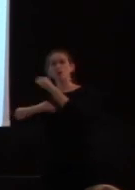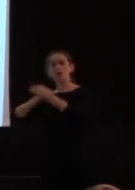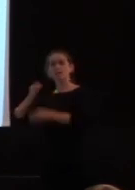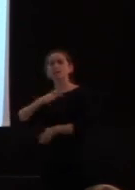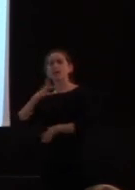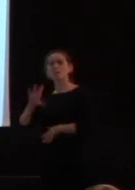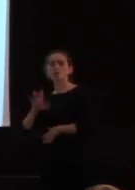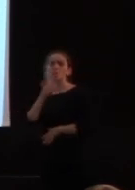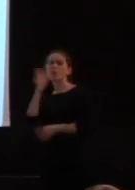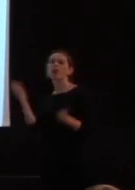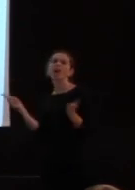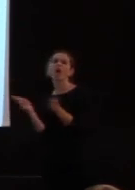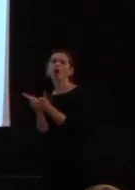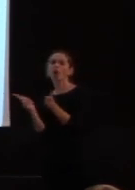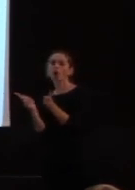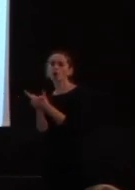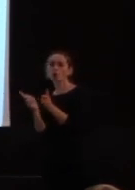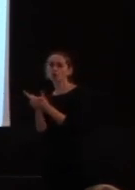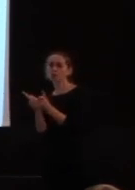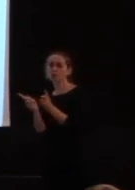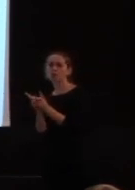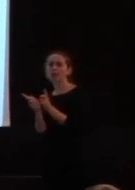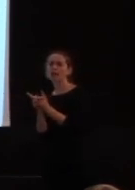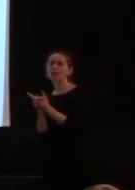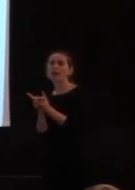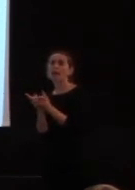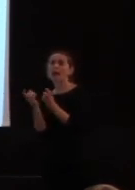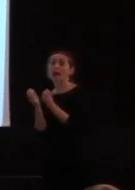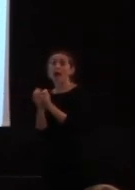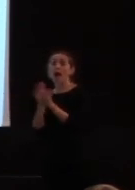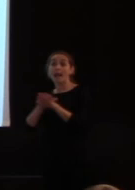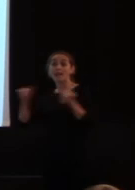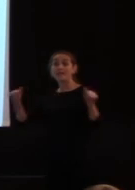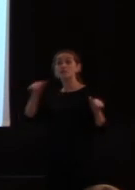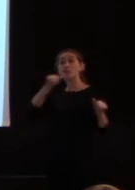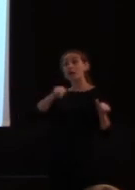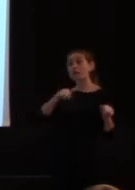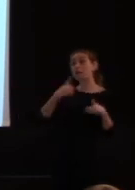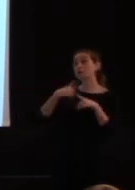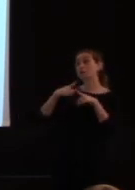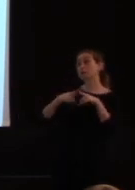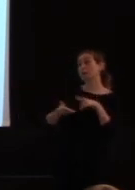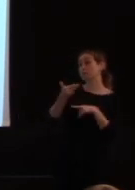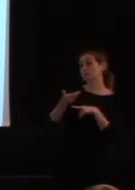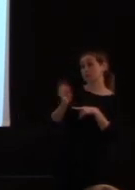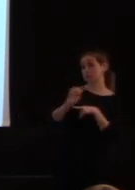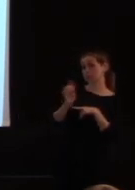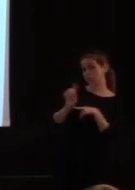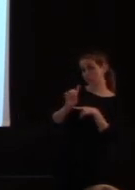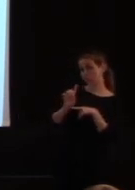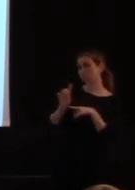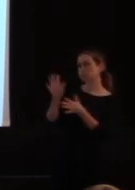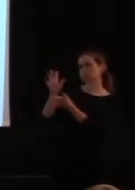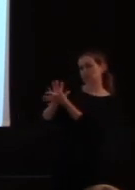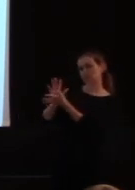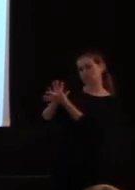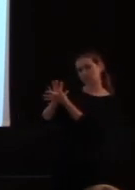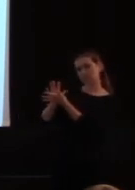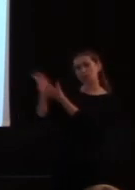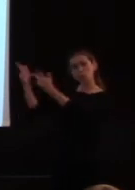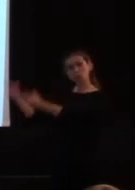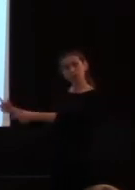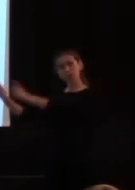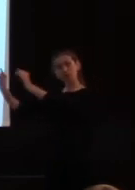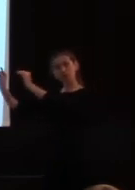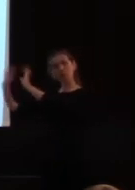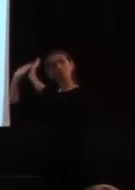tarea cortita, ¿no? Mientras tanto, yo voy a decir otra cosa, que no es muy importante por los demás, no os preocupéis, ¿no? Y luego podéis entrar y ya hacemos entre